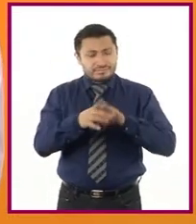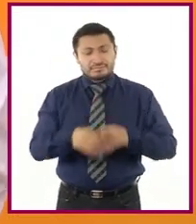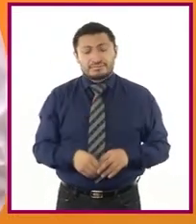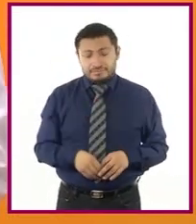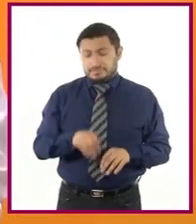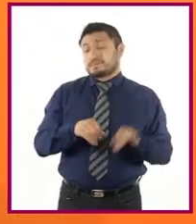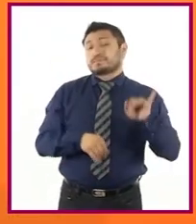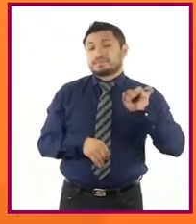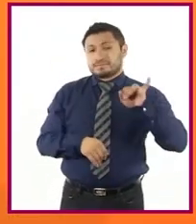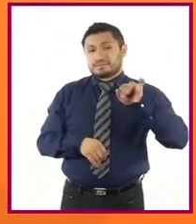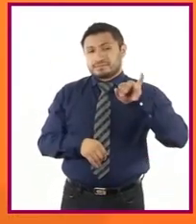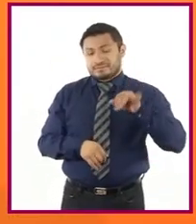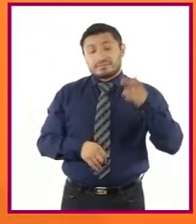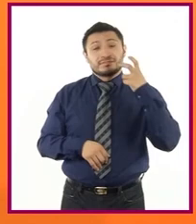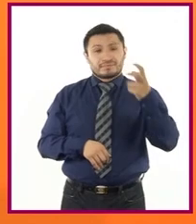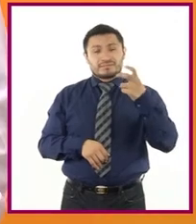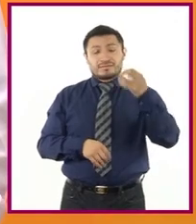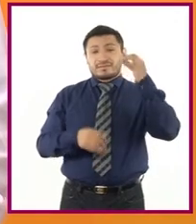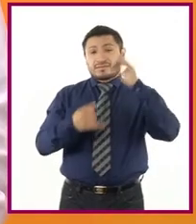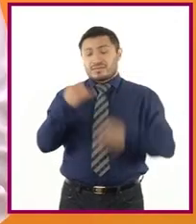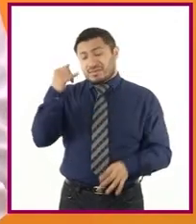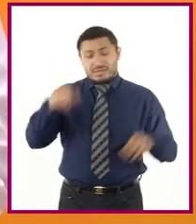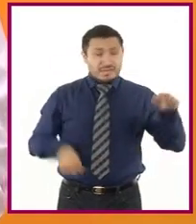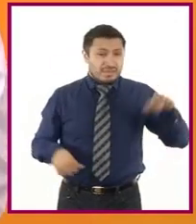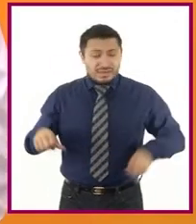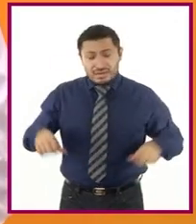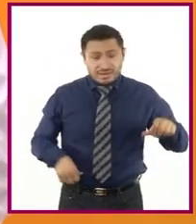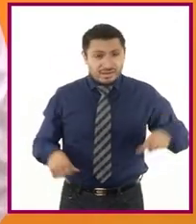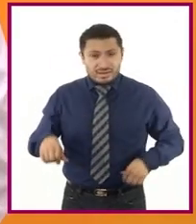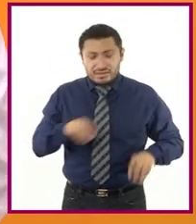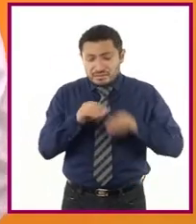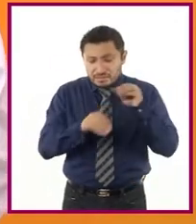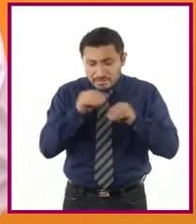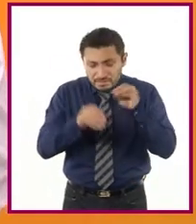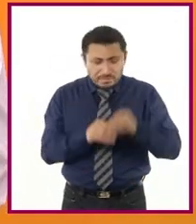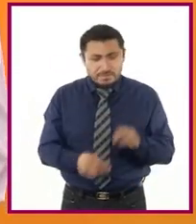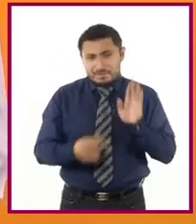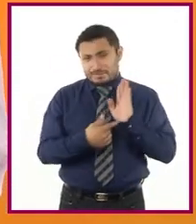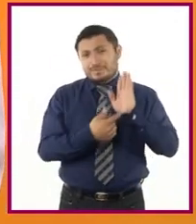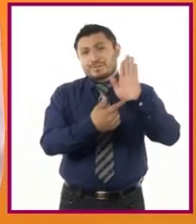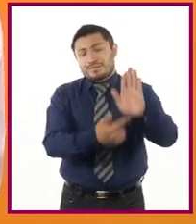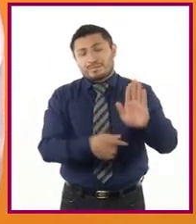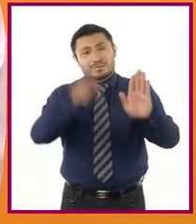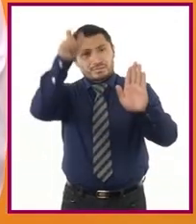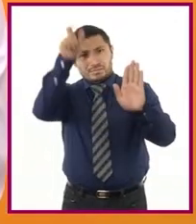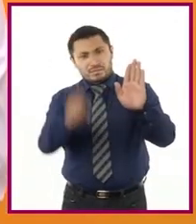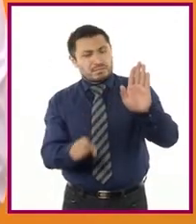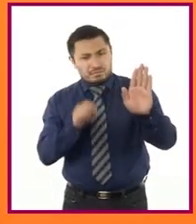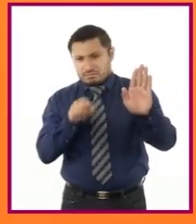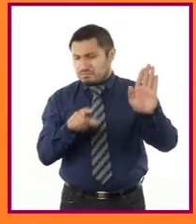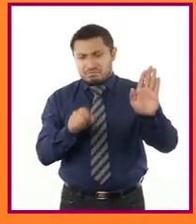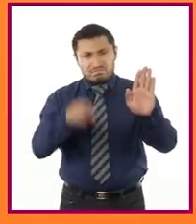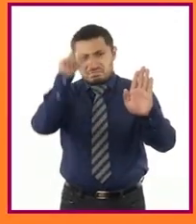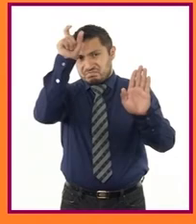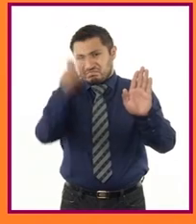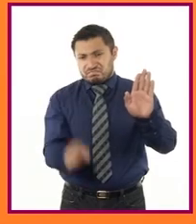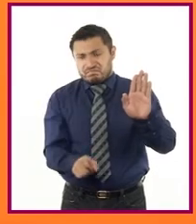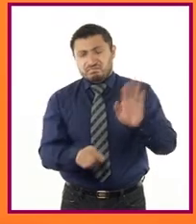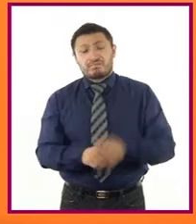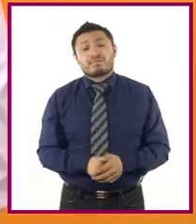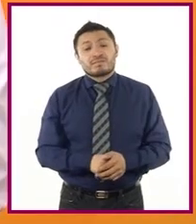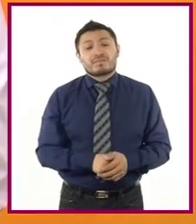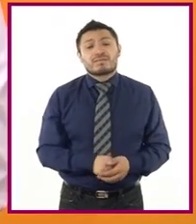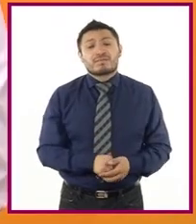Así es, por eso es que las últimas operaciones se muestran en esa misma línea.